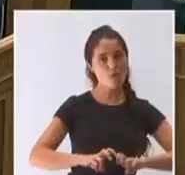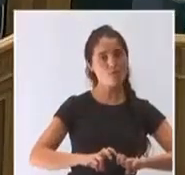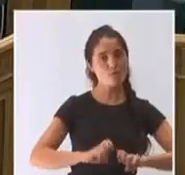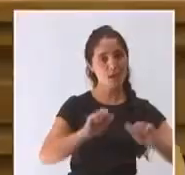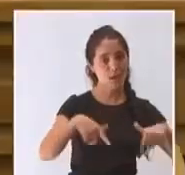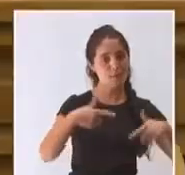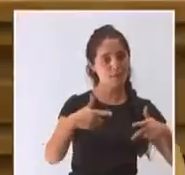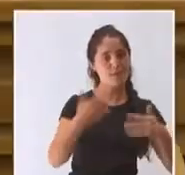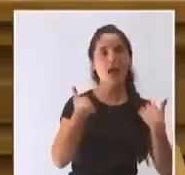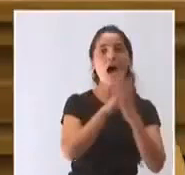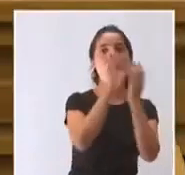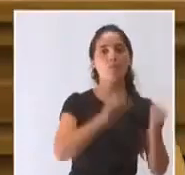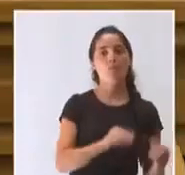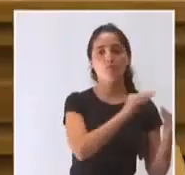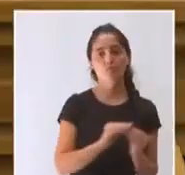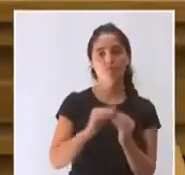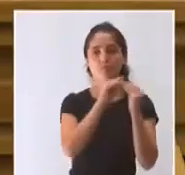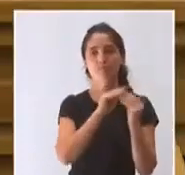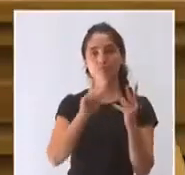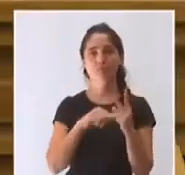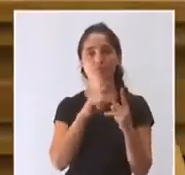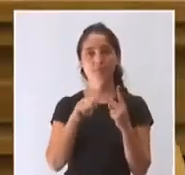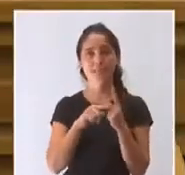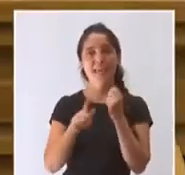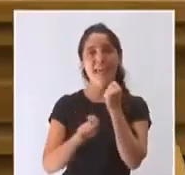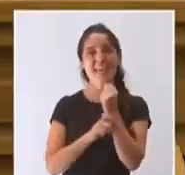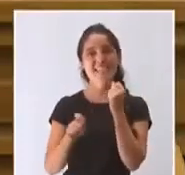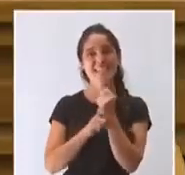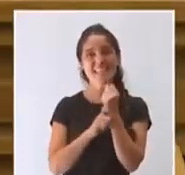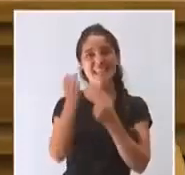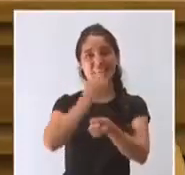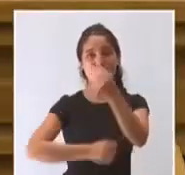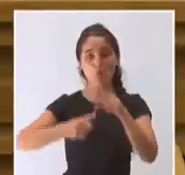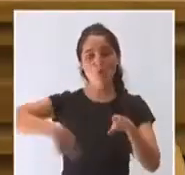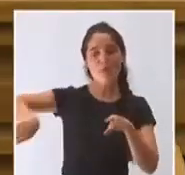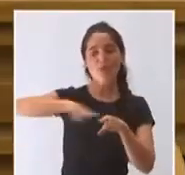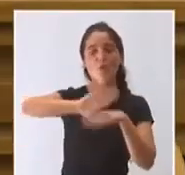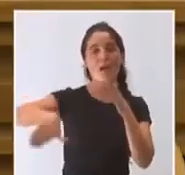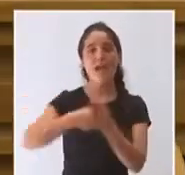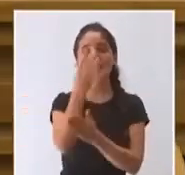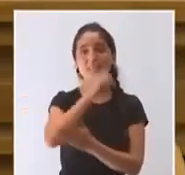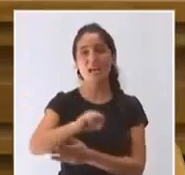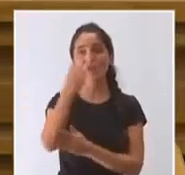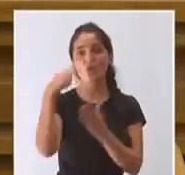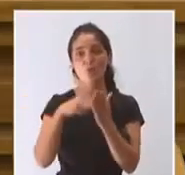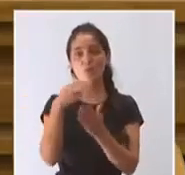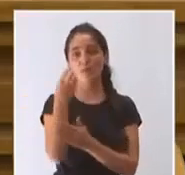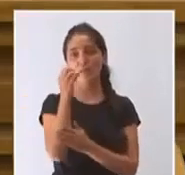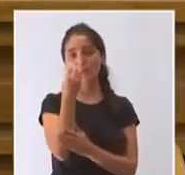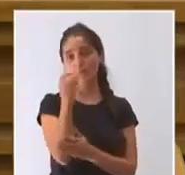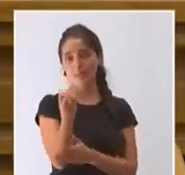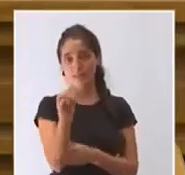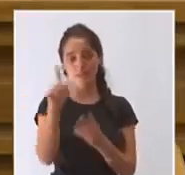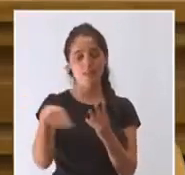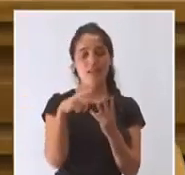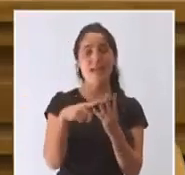la primera de las comunas autónomas la estrategia de economía circular hasta el 2030 una cátedra con la universidad de